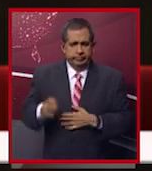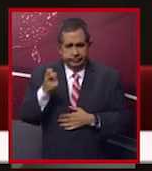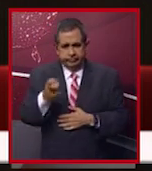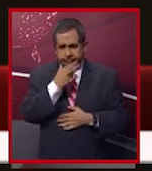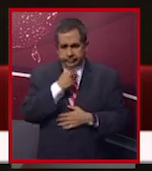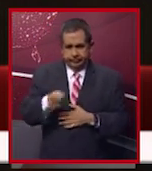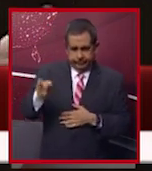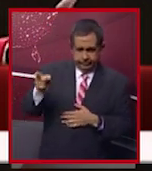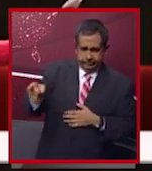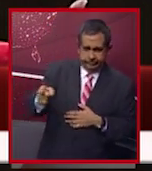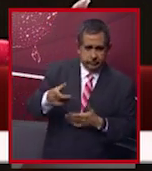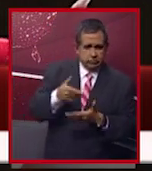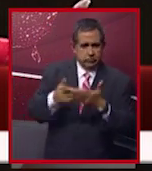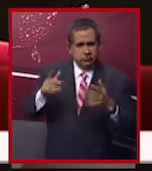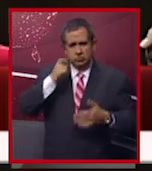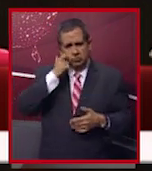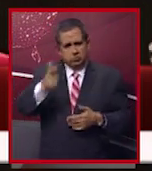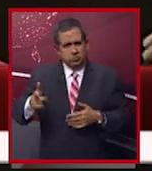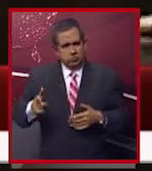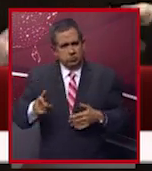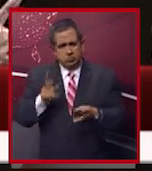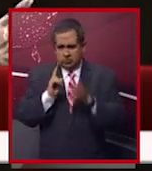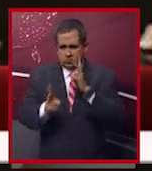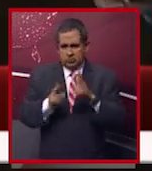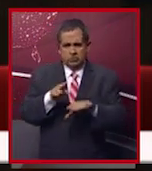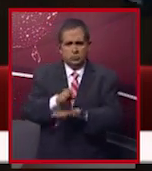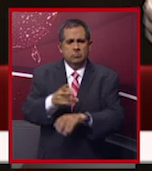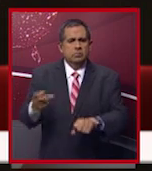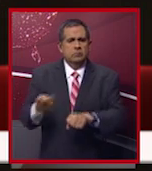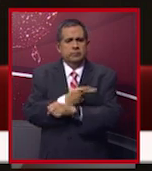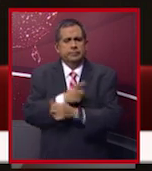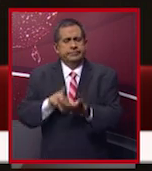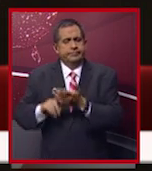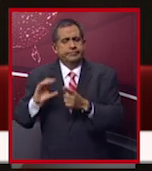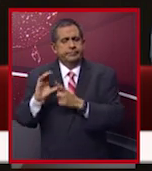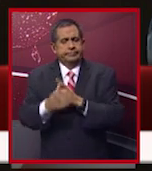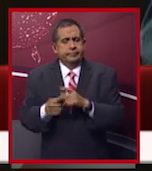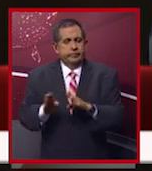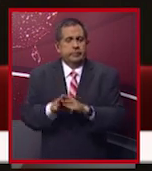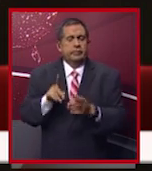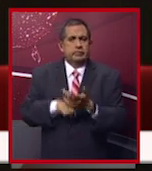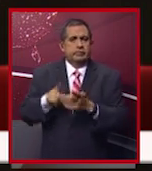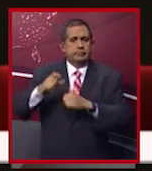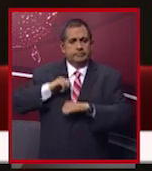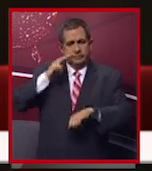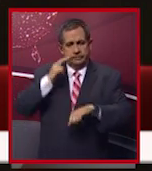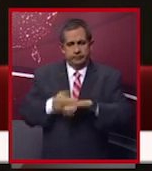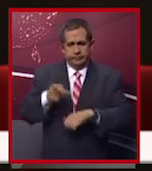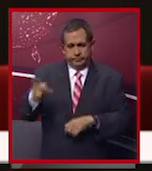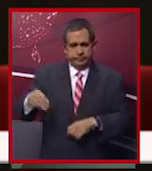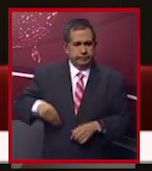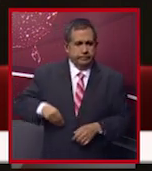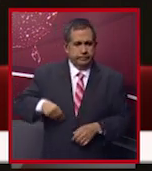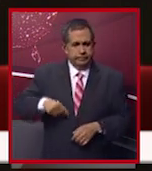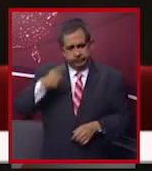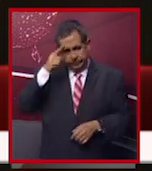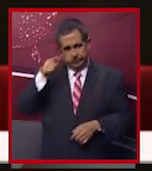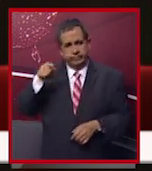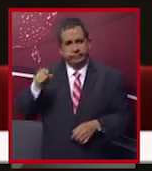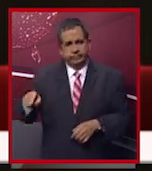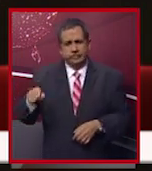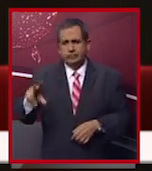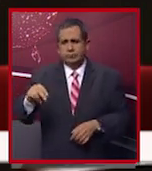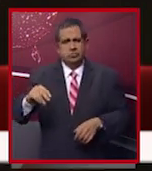ese hombre el que ahora no quiere que se hable de lo que sucede en la comisión, cuando él es el que atropella los procesos, cuando él es el que